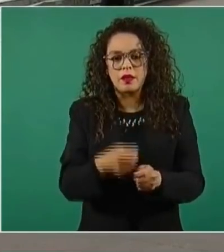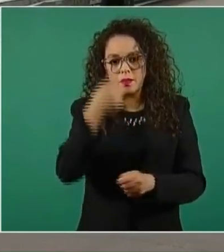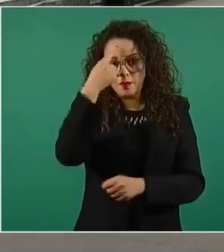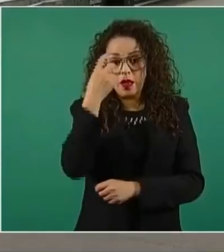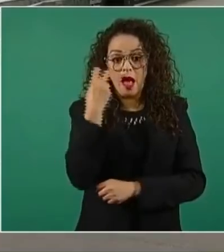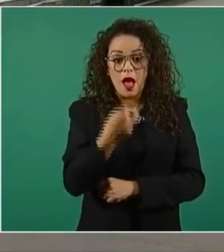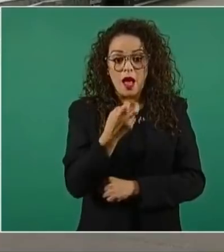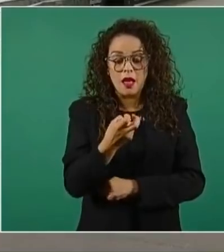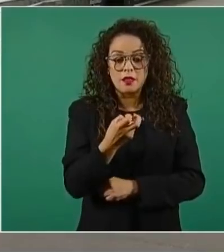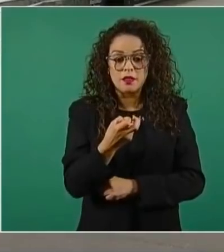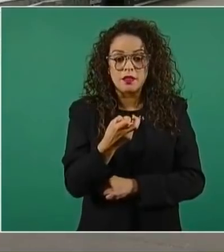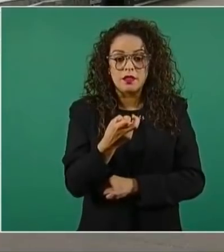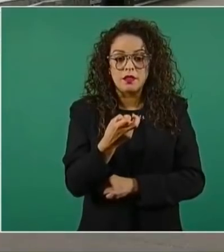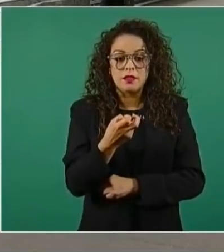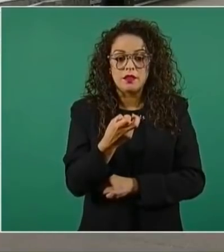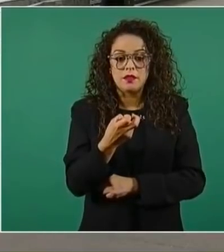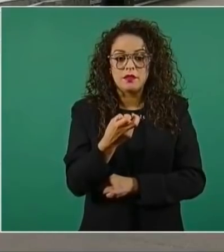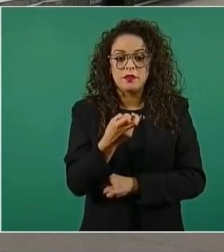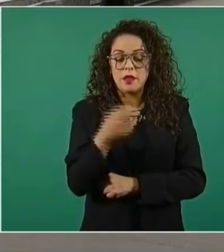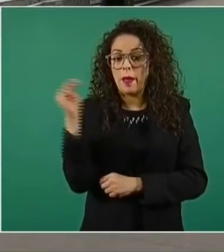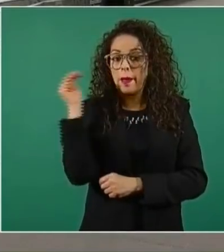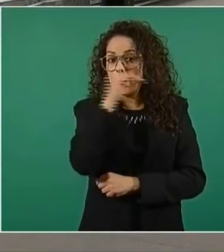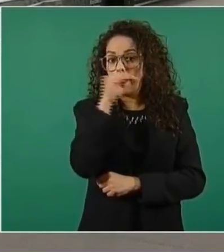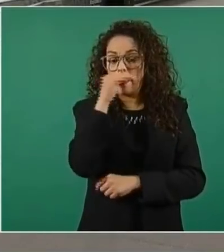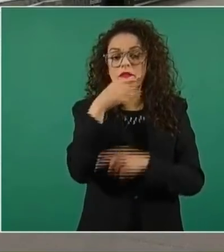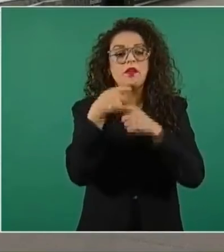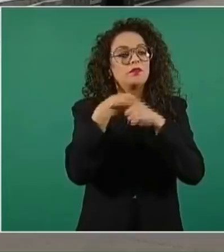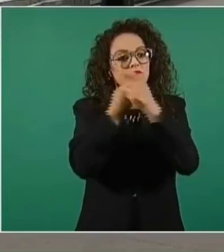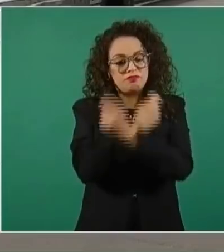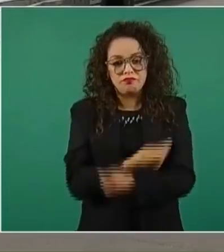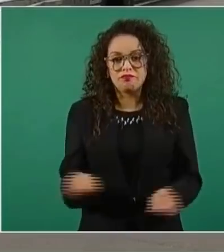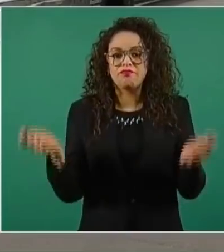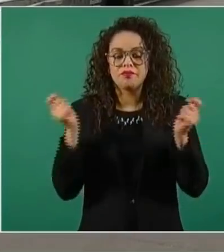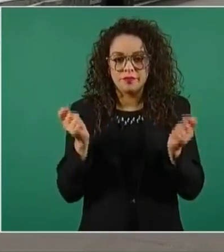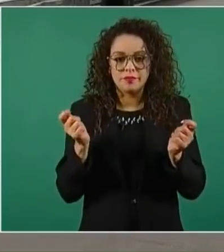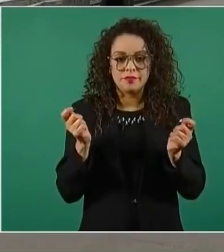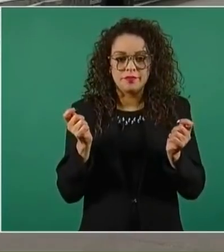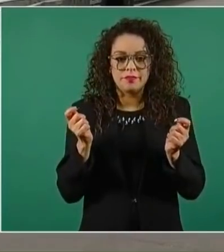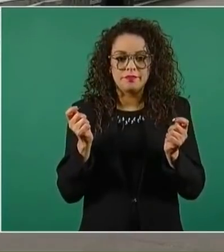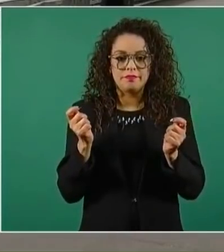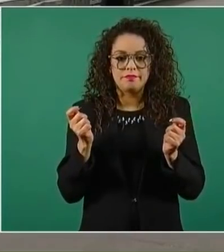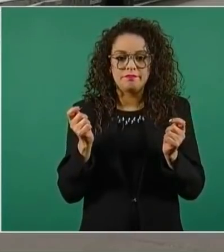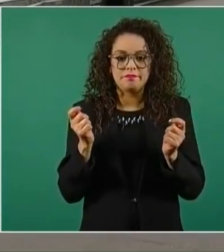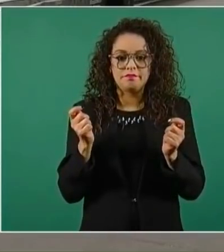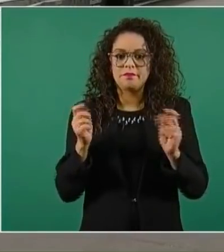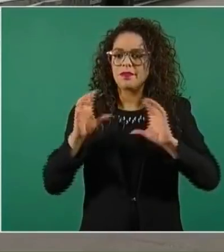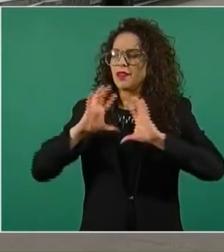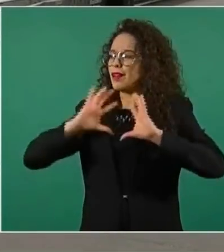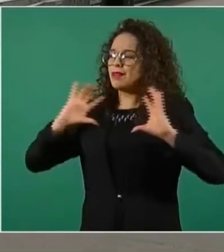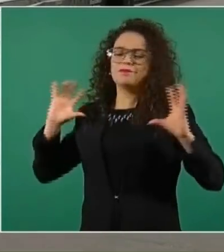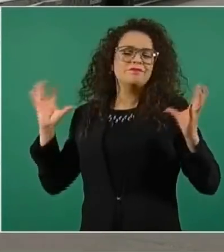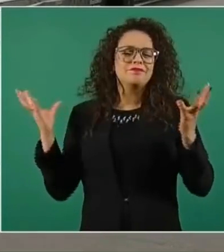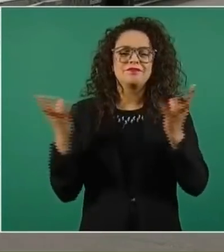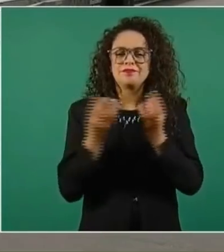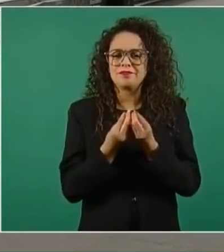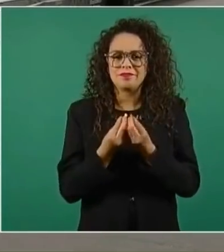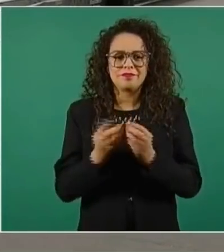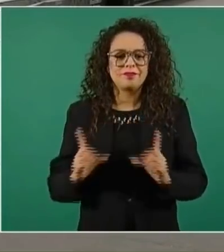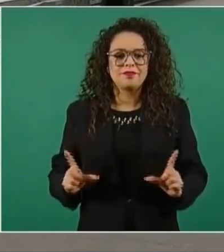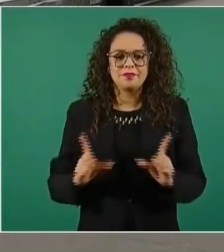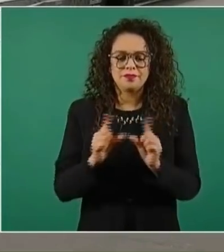servicio en forma gratuita. En suma, la conquista y